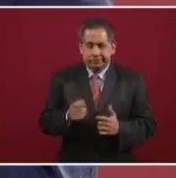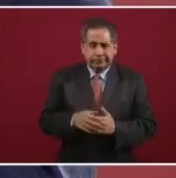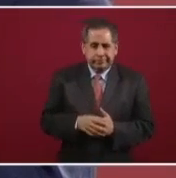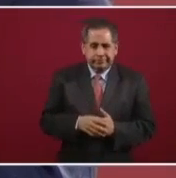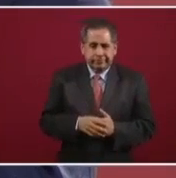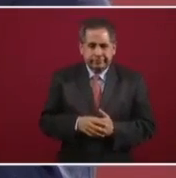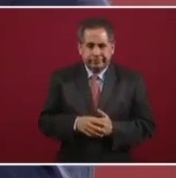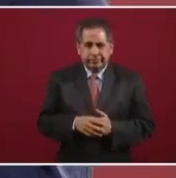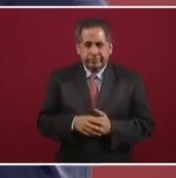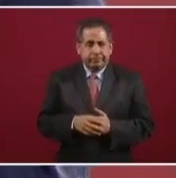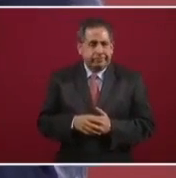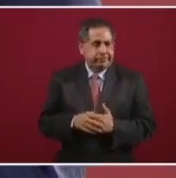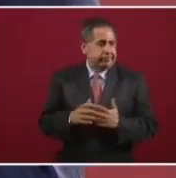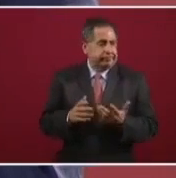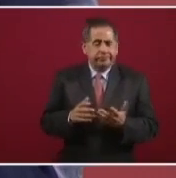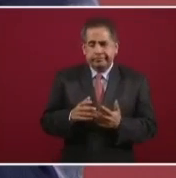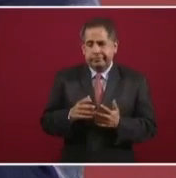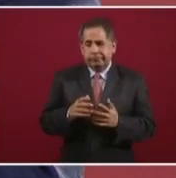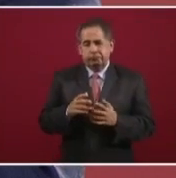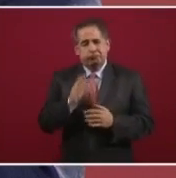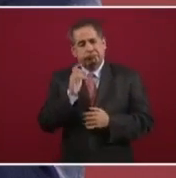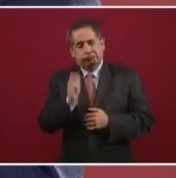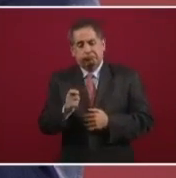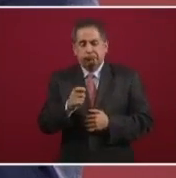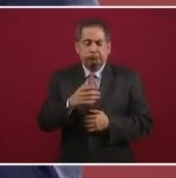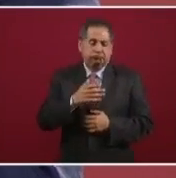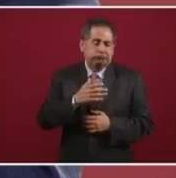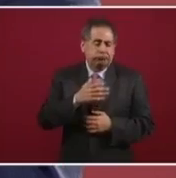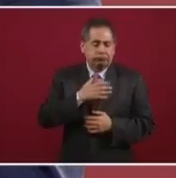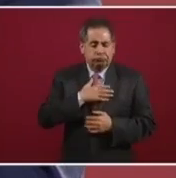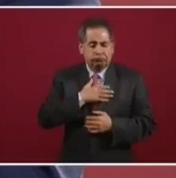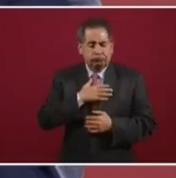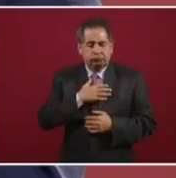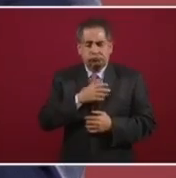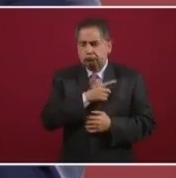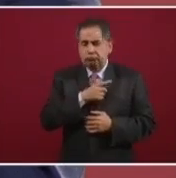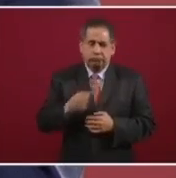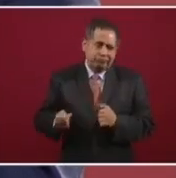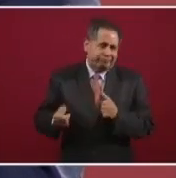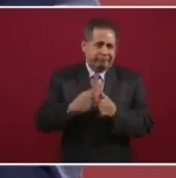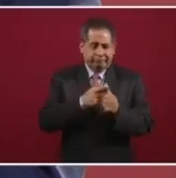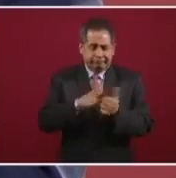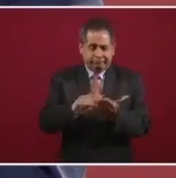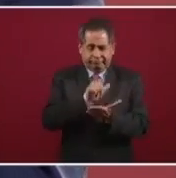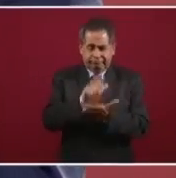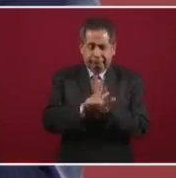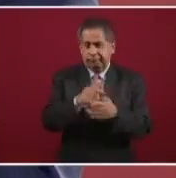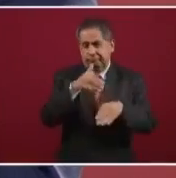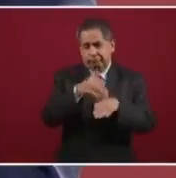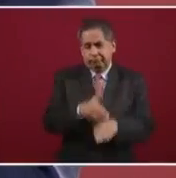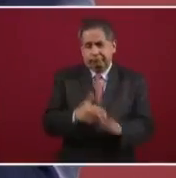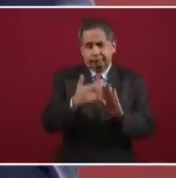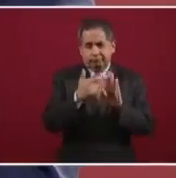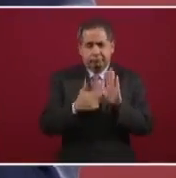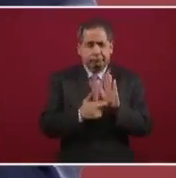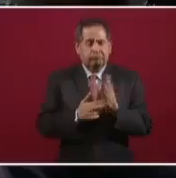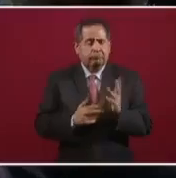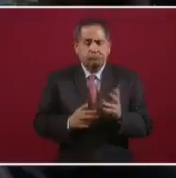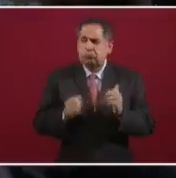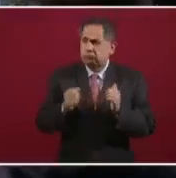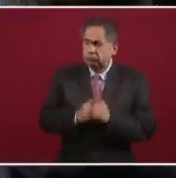va uno a dejar de actuar con apego a principios o con la